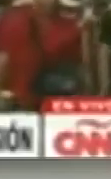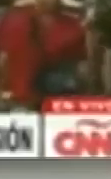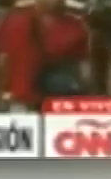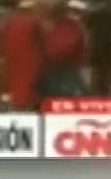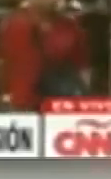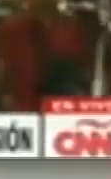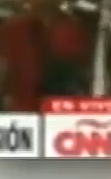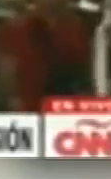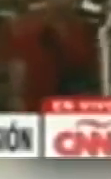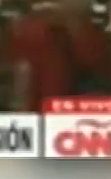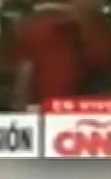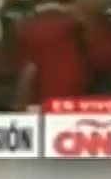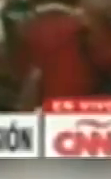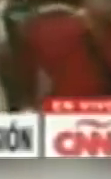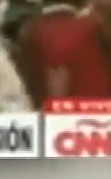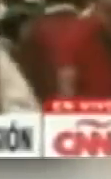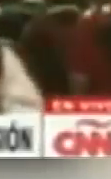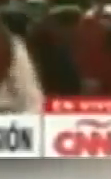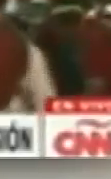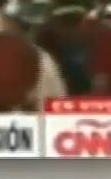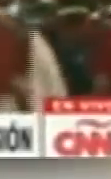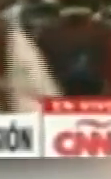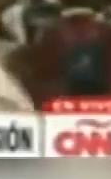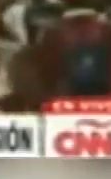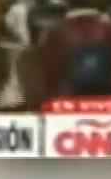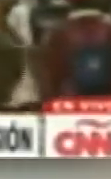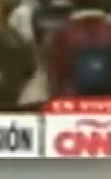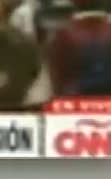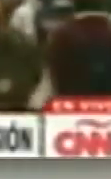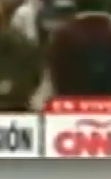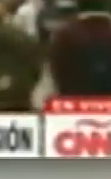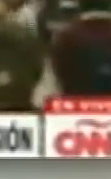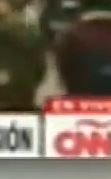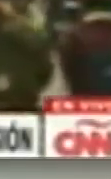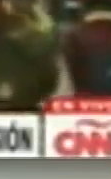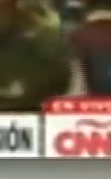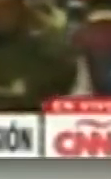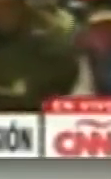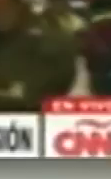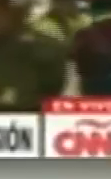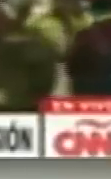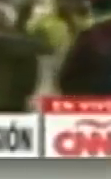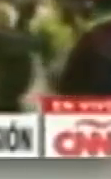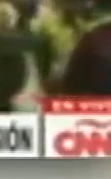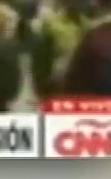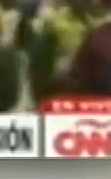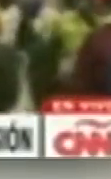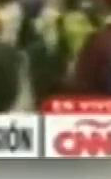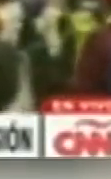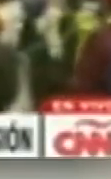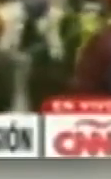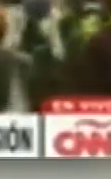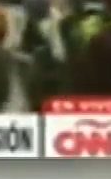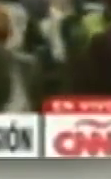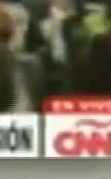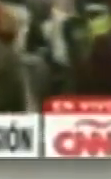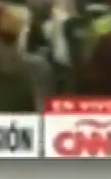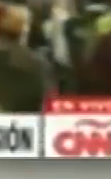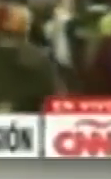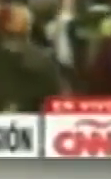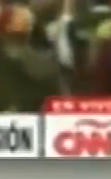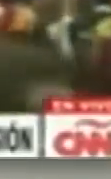en la noche de lo que estamos viendo volar nuestros pequeños desde cero de volar por arriba su bomba lo todo y continúa el fuego en el lugar en el que hoy